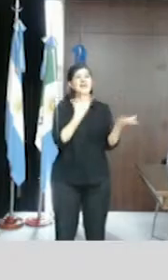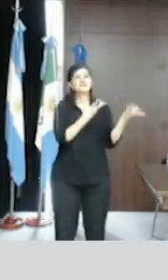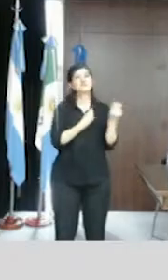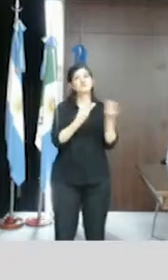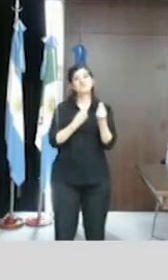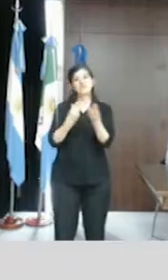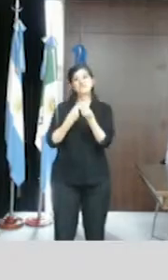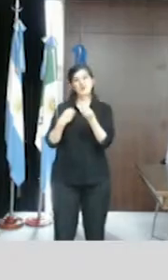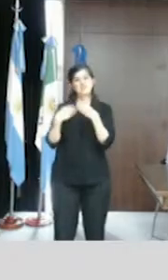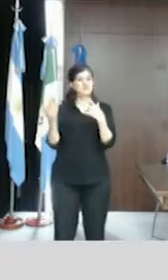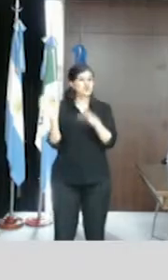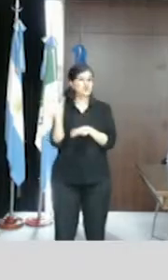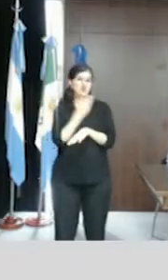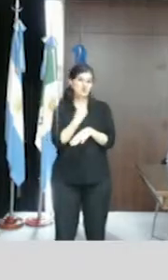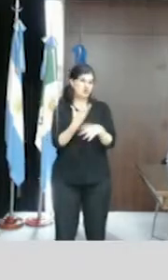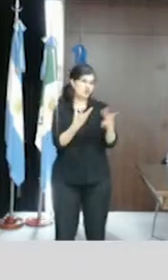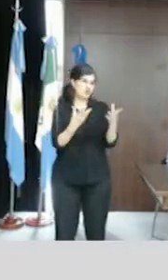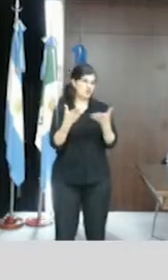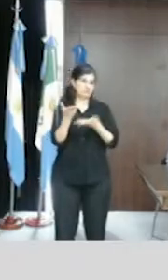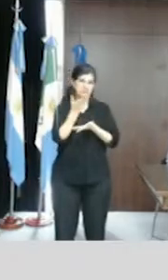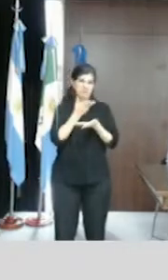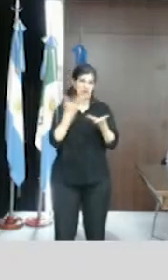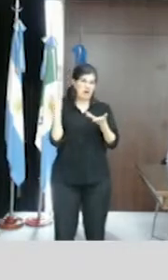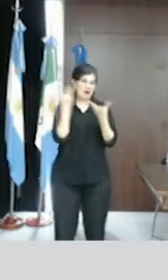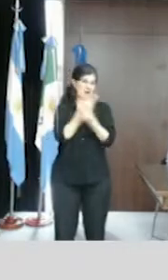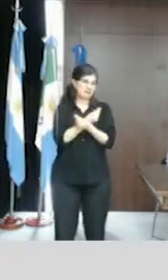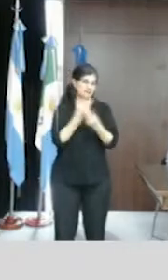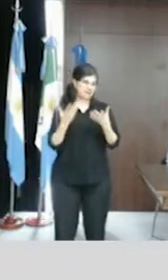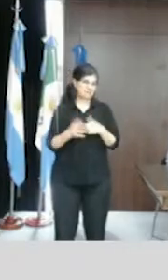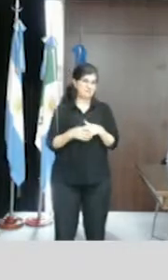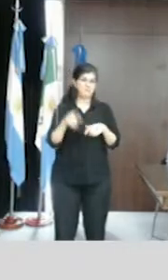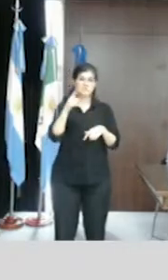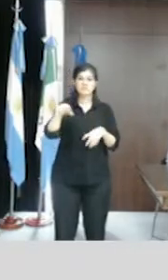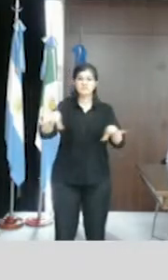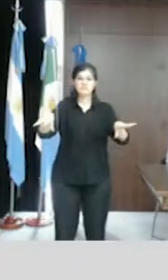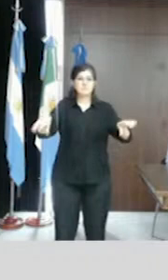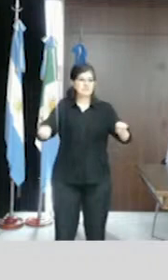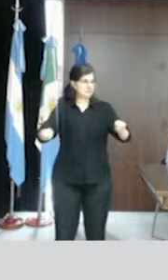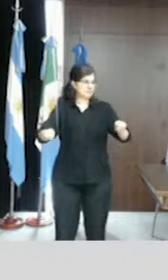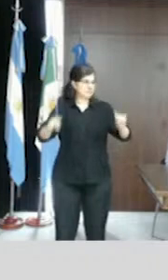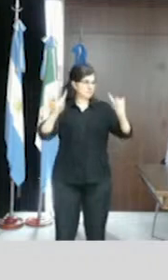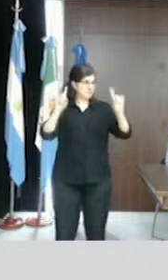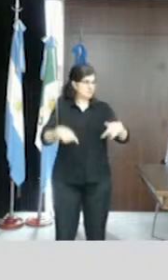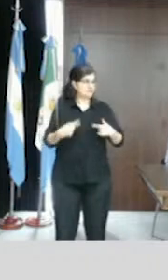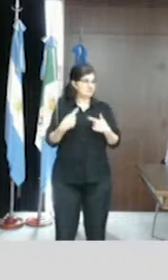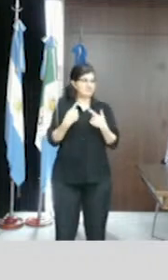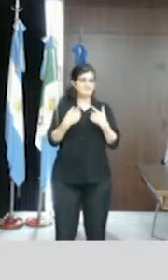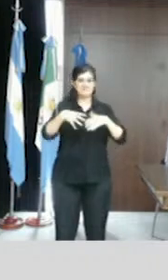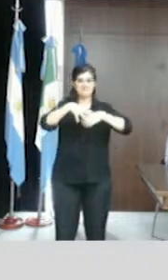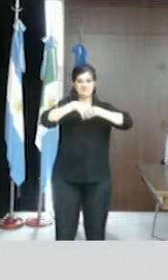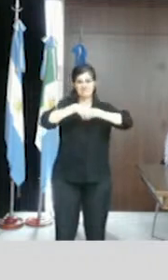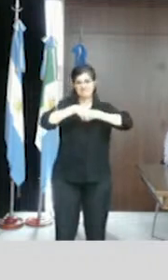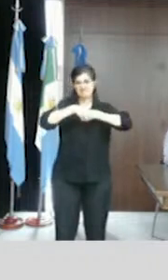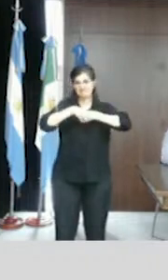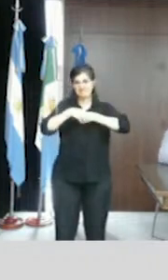todos somos útiles. Por favor, tómense de las manos, todos. Acá en la mesa también. Por